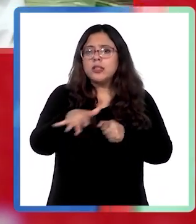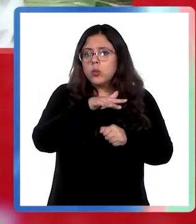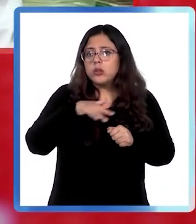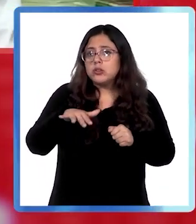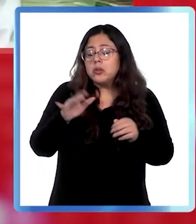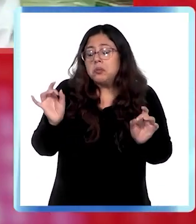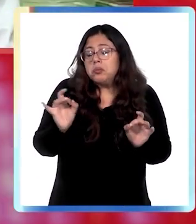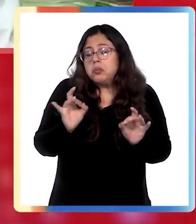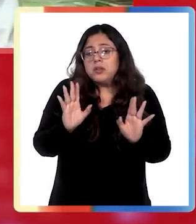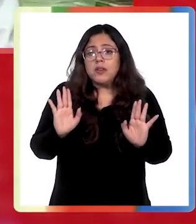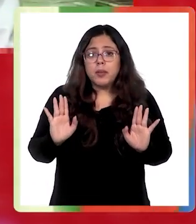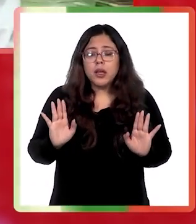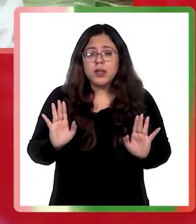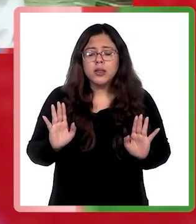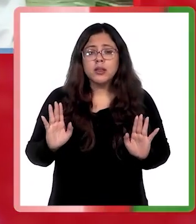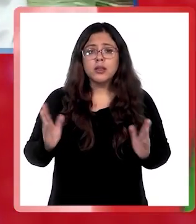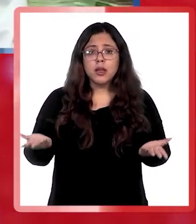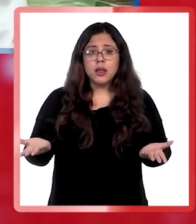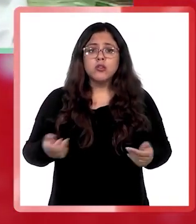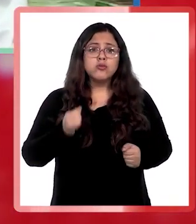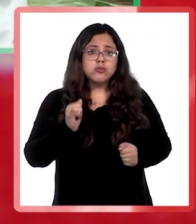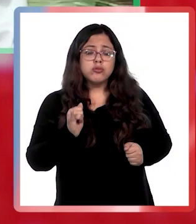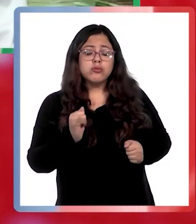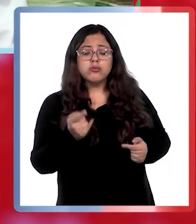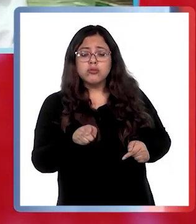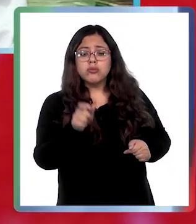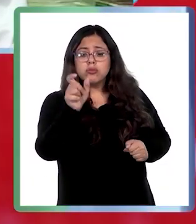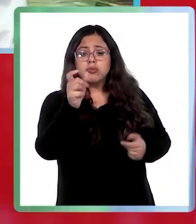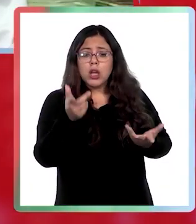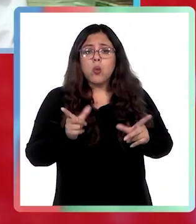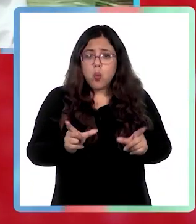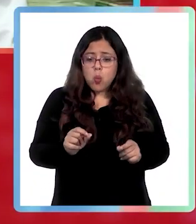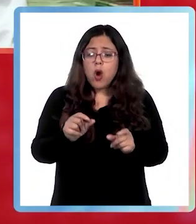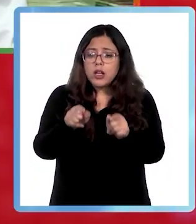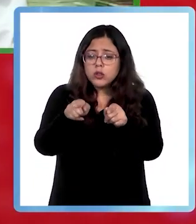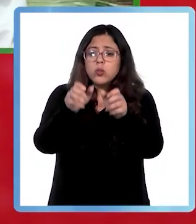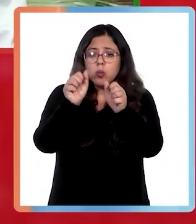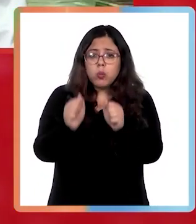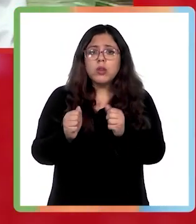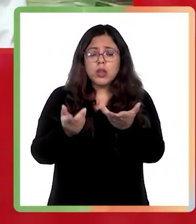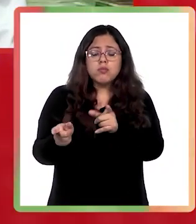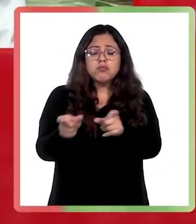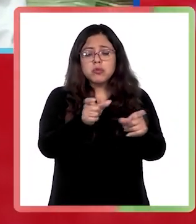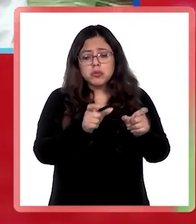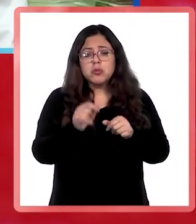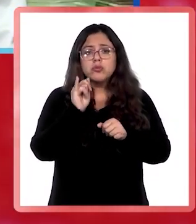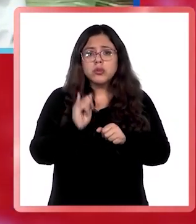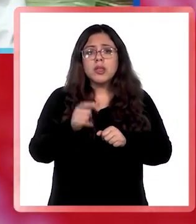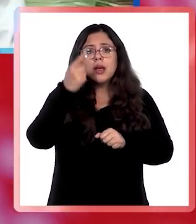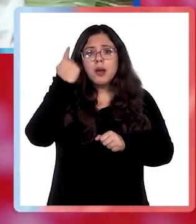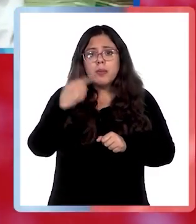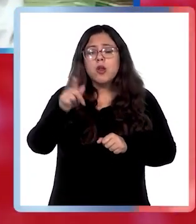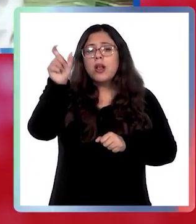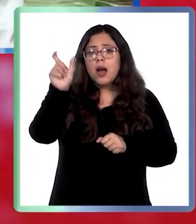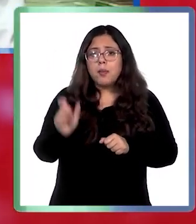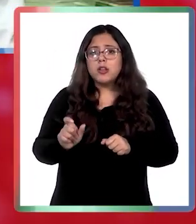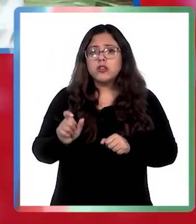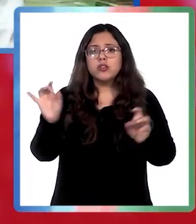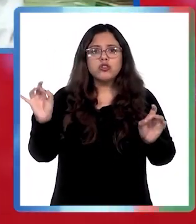casos, que, claro, es un cáncer que tú puedes mantener, que hay que controlarlo, pero el paciente lo único que quiere